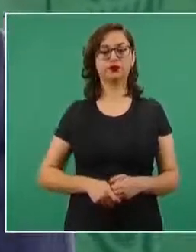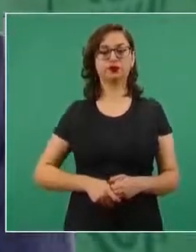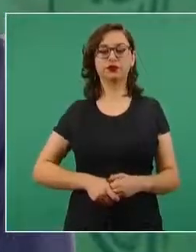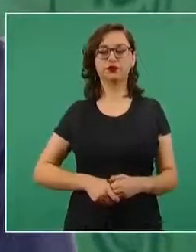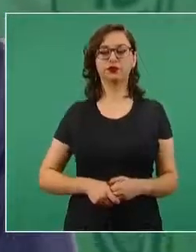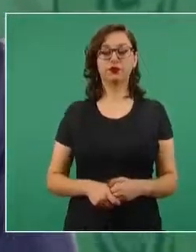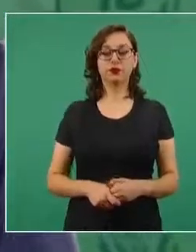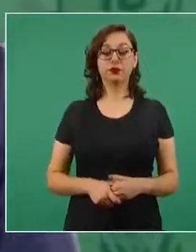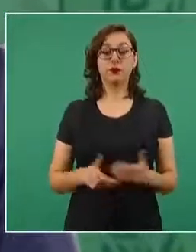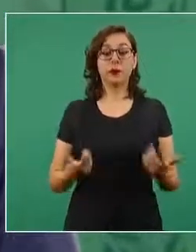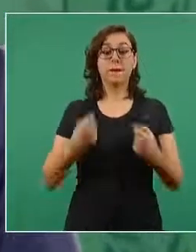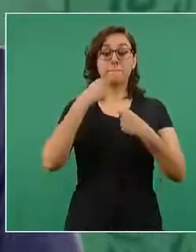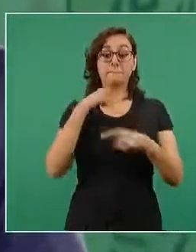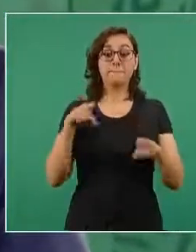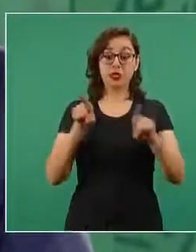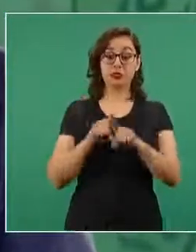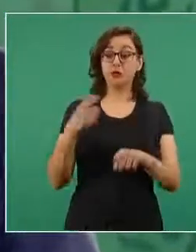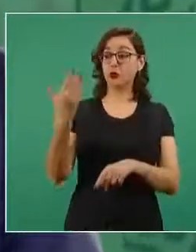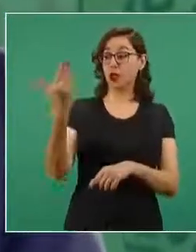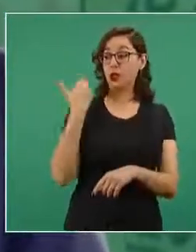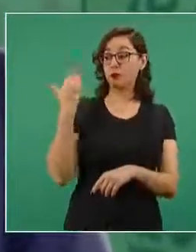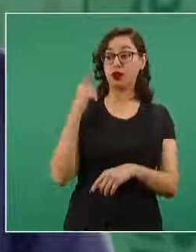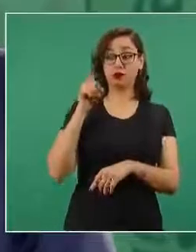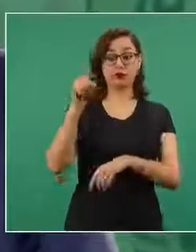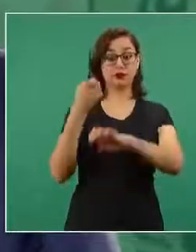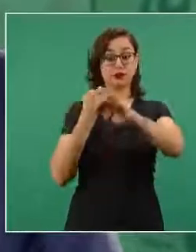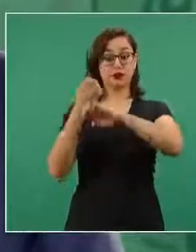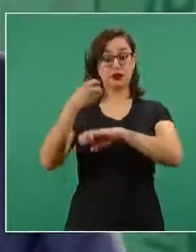pasada en el Estado de México,